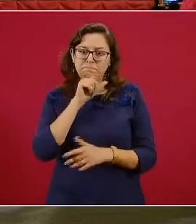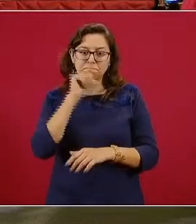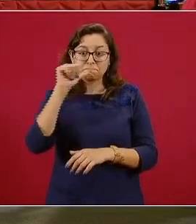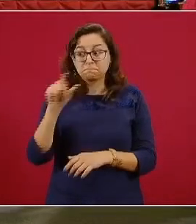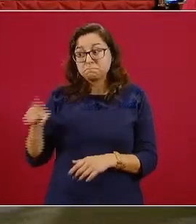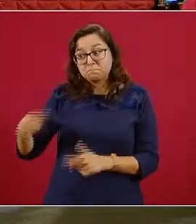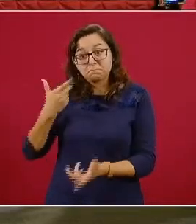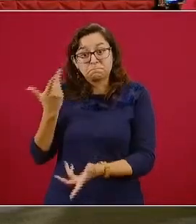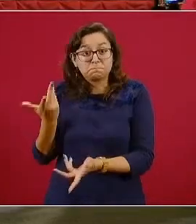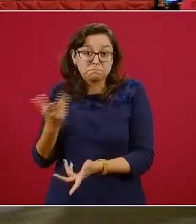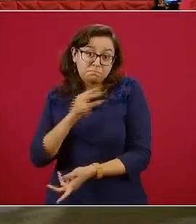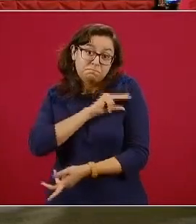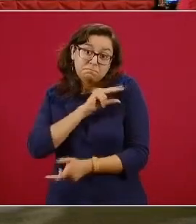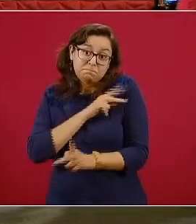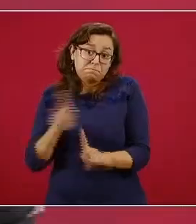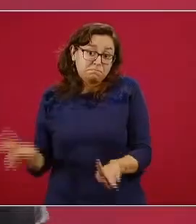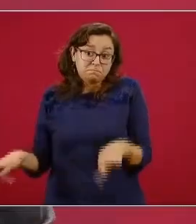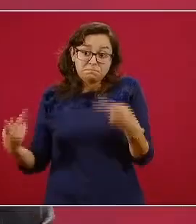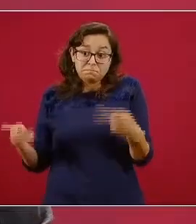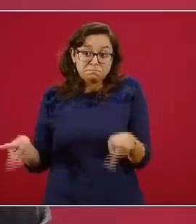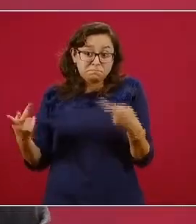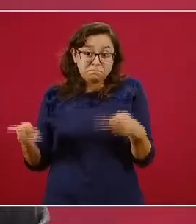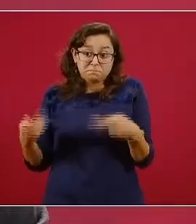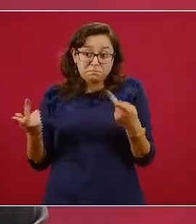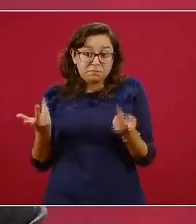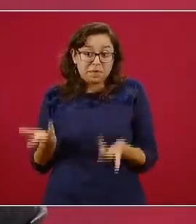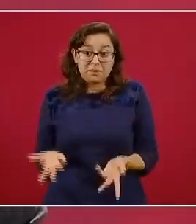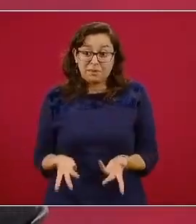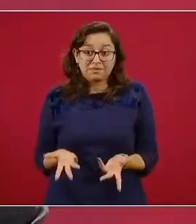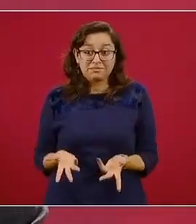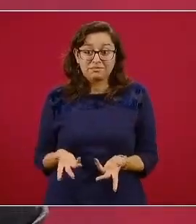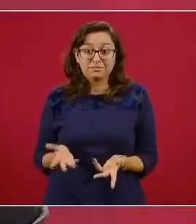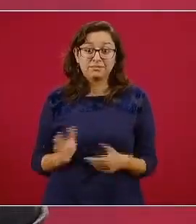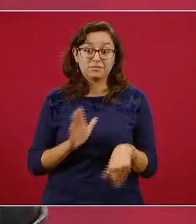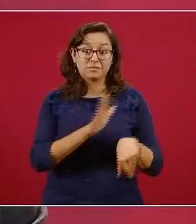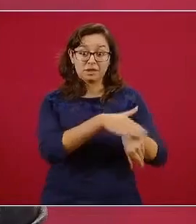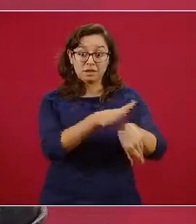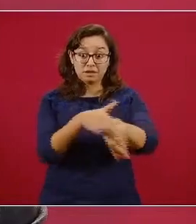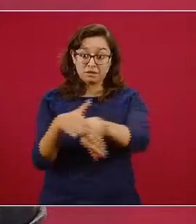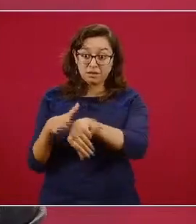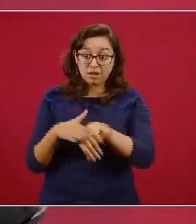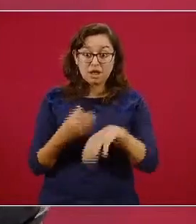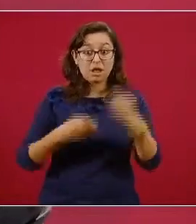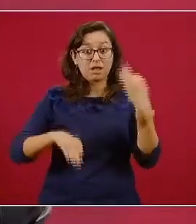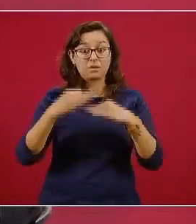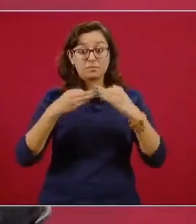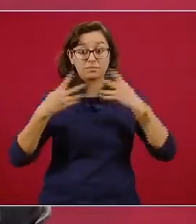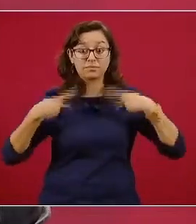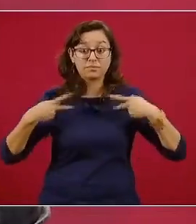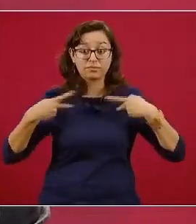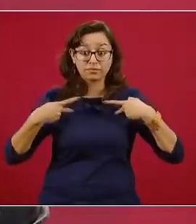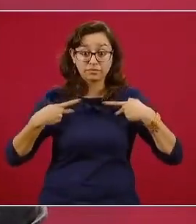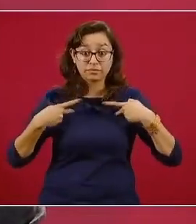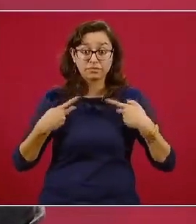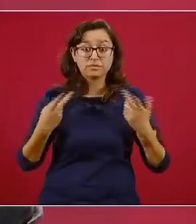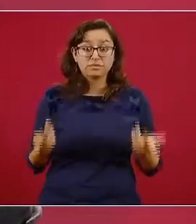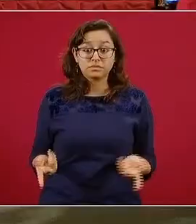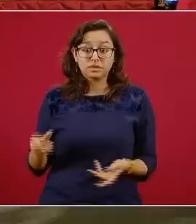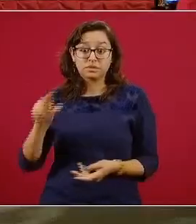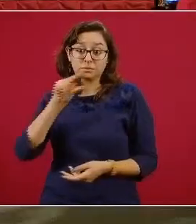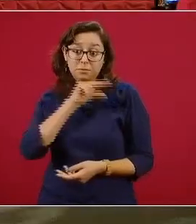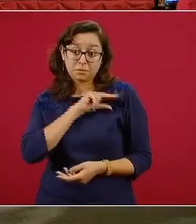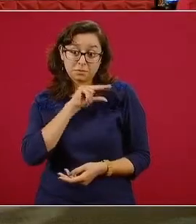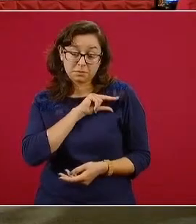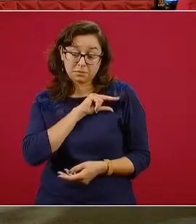vende sus servicios, y me lleva a la segunda pregunta. Pues el llamado que hacemos, desde luego, nos queda claro que el sector privado